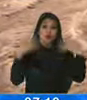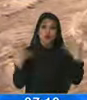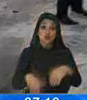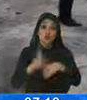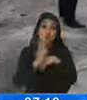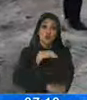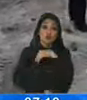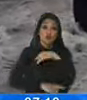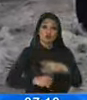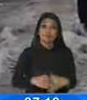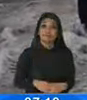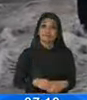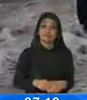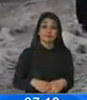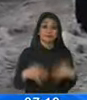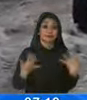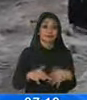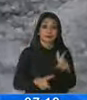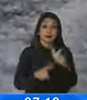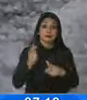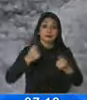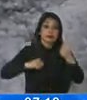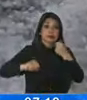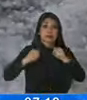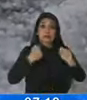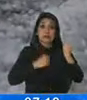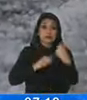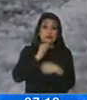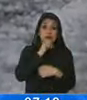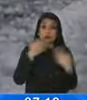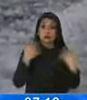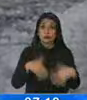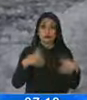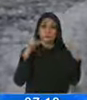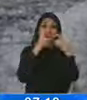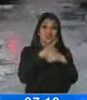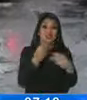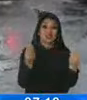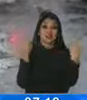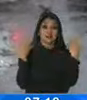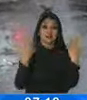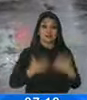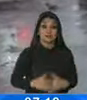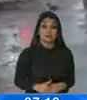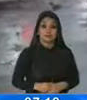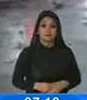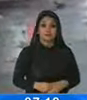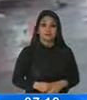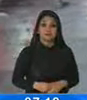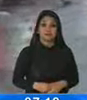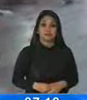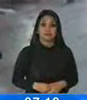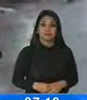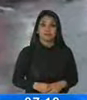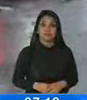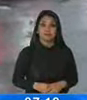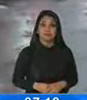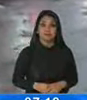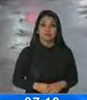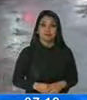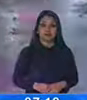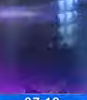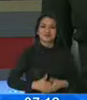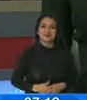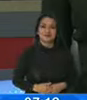en esta tarde. Horas de angustia vivieron los moradores. Momentos dicen que será difícil de olvidar. Desde la ciudad de Cuenca informó Francisco